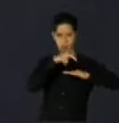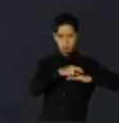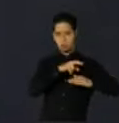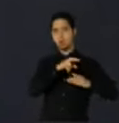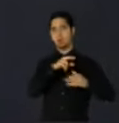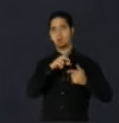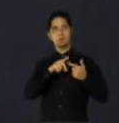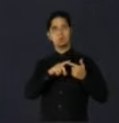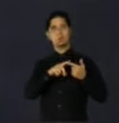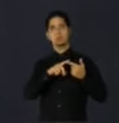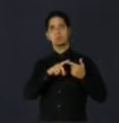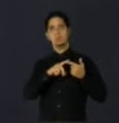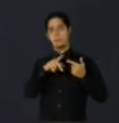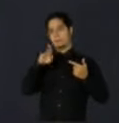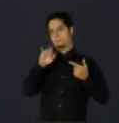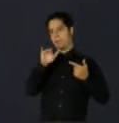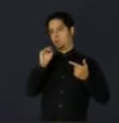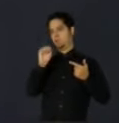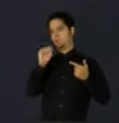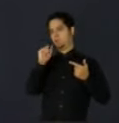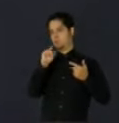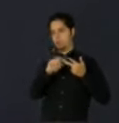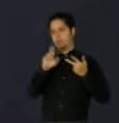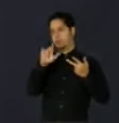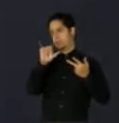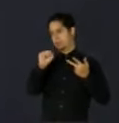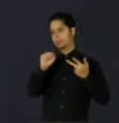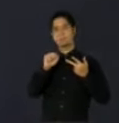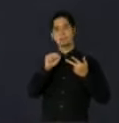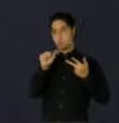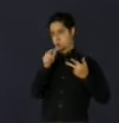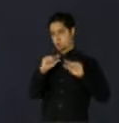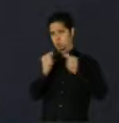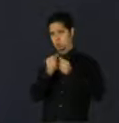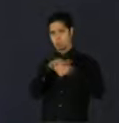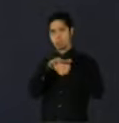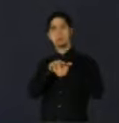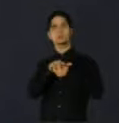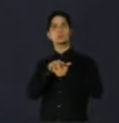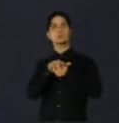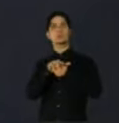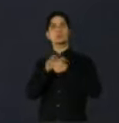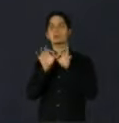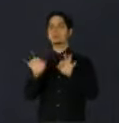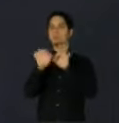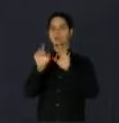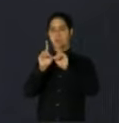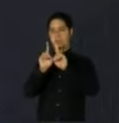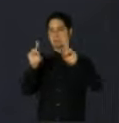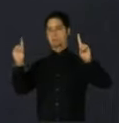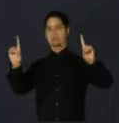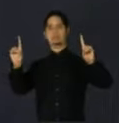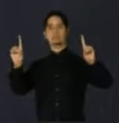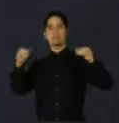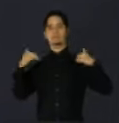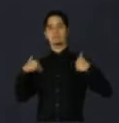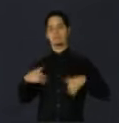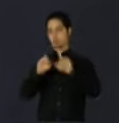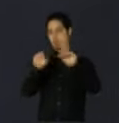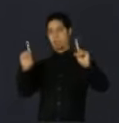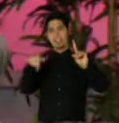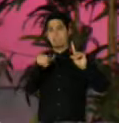Bajo Segundo, doctor Reyes, García y el otro grupo total, la necesidad de distanciamiento físico social. Esa es la